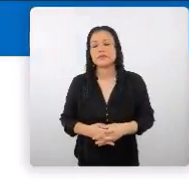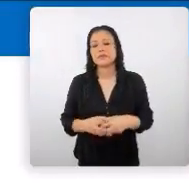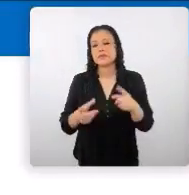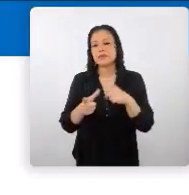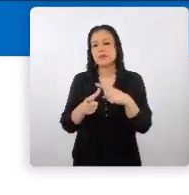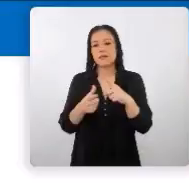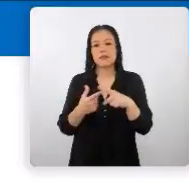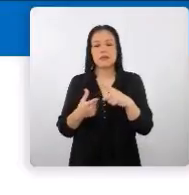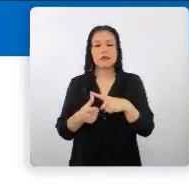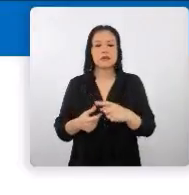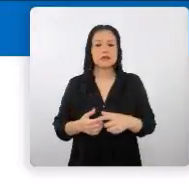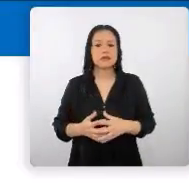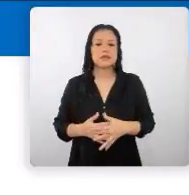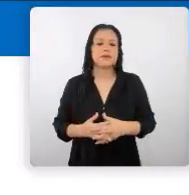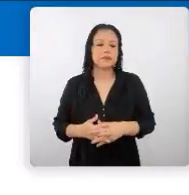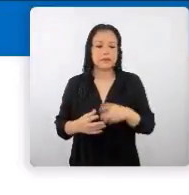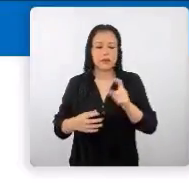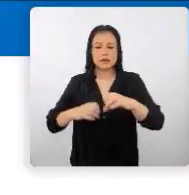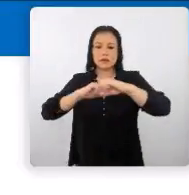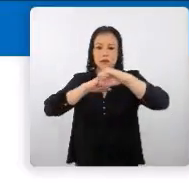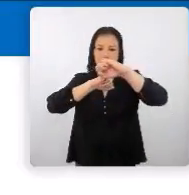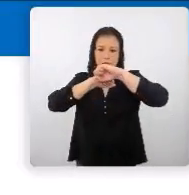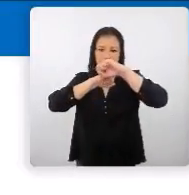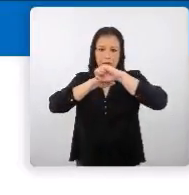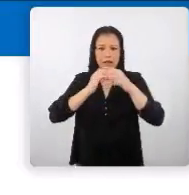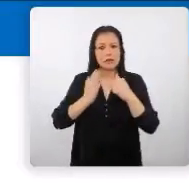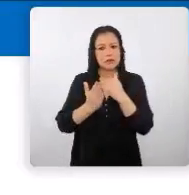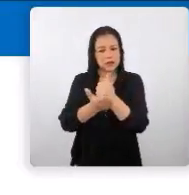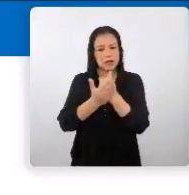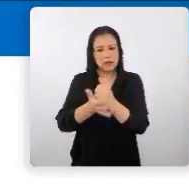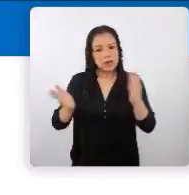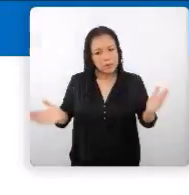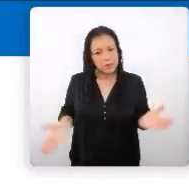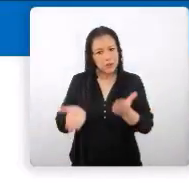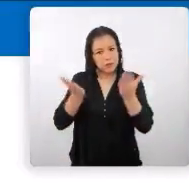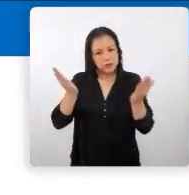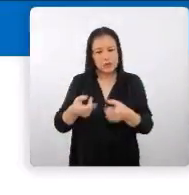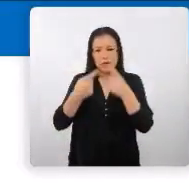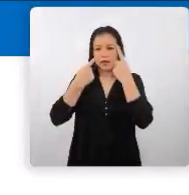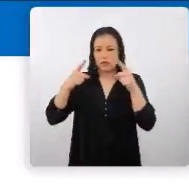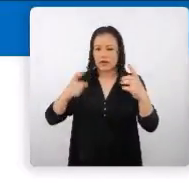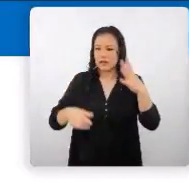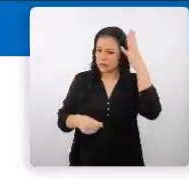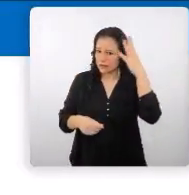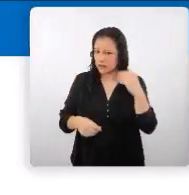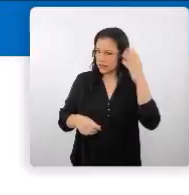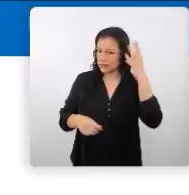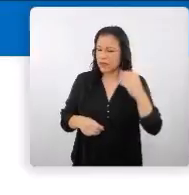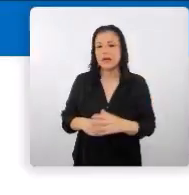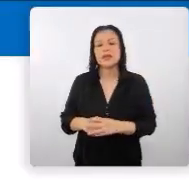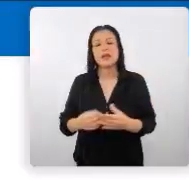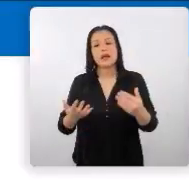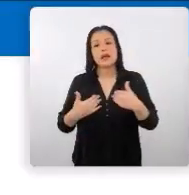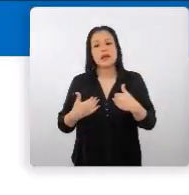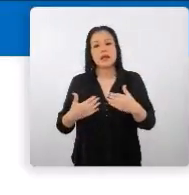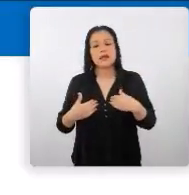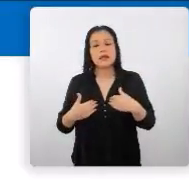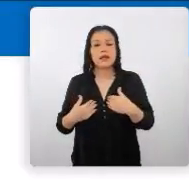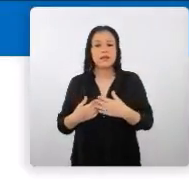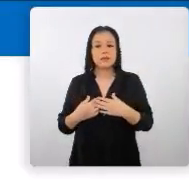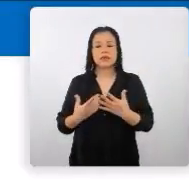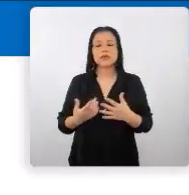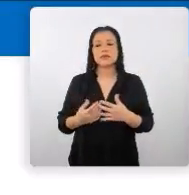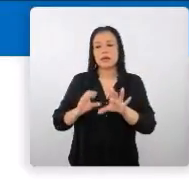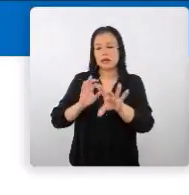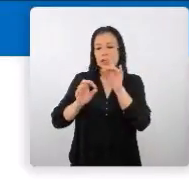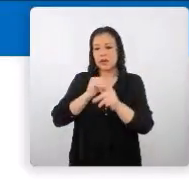Entonces, esta campaña nos está ayudando a promocionar las diferentes experiencias que tenemos en el destino, ¿no? Y